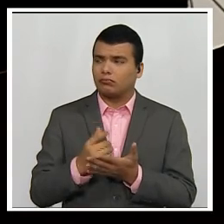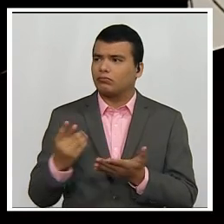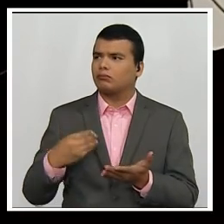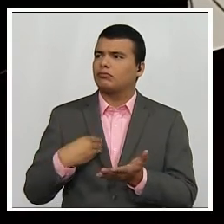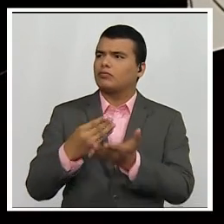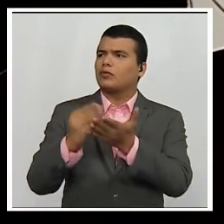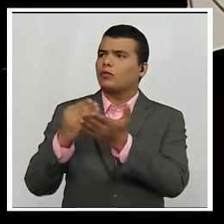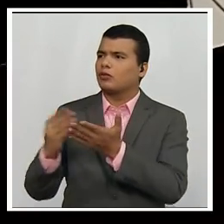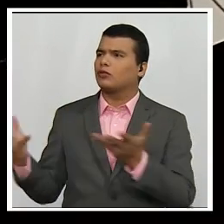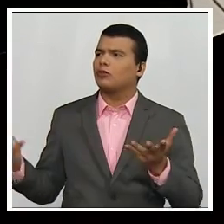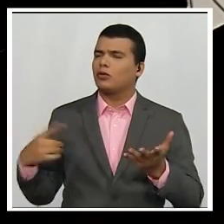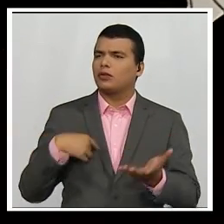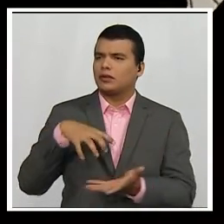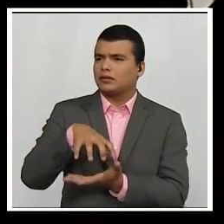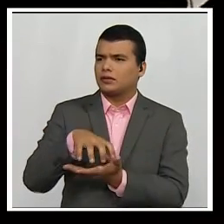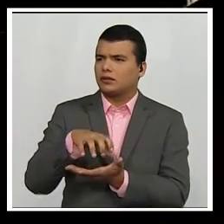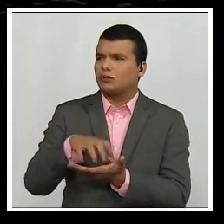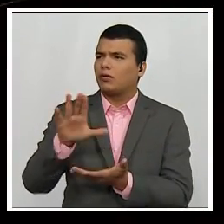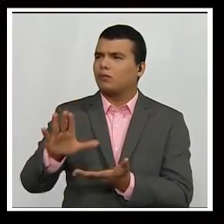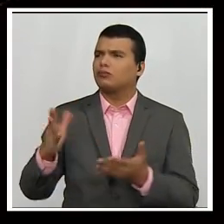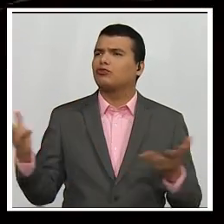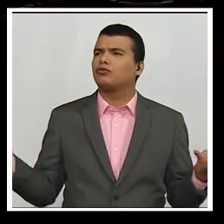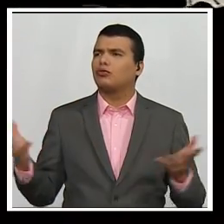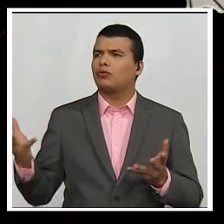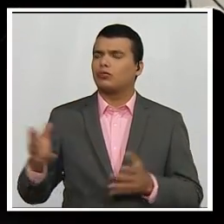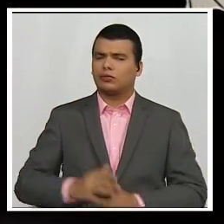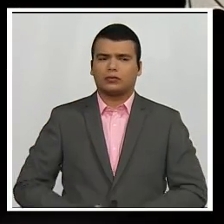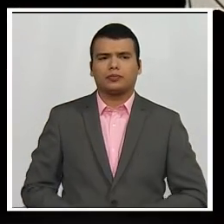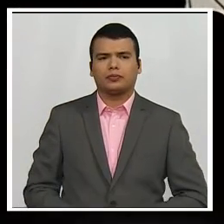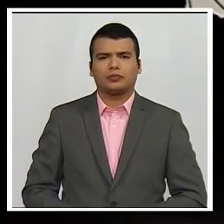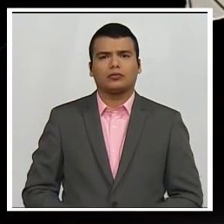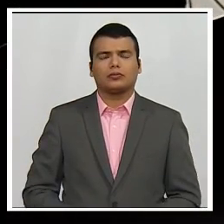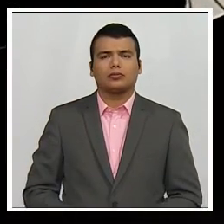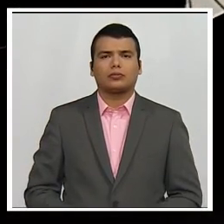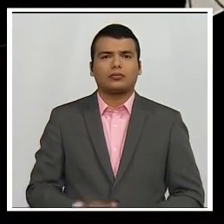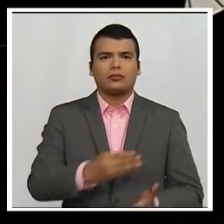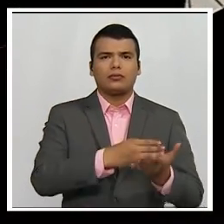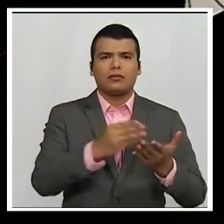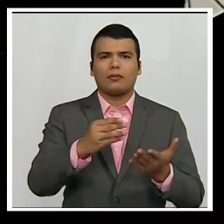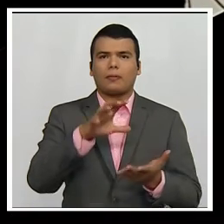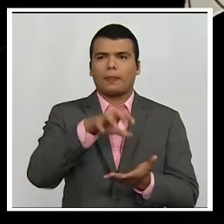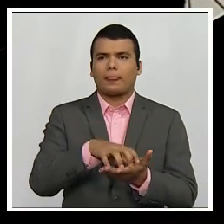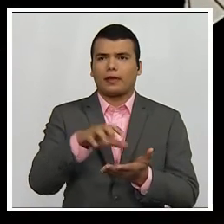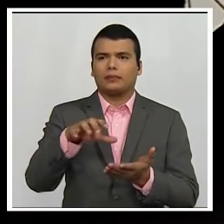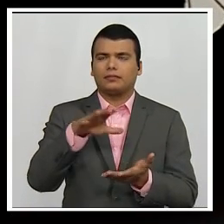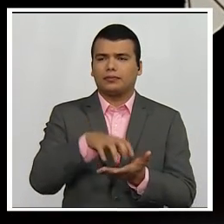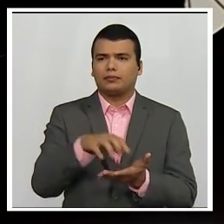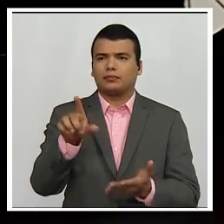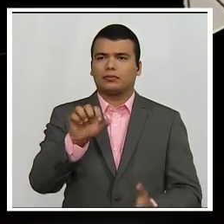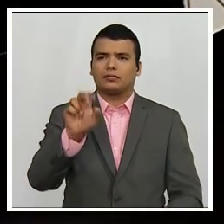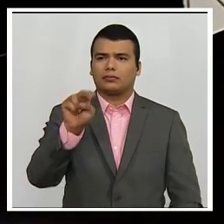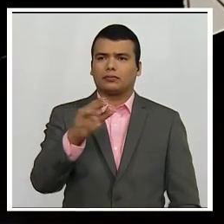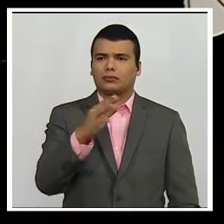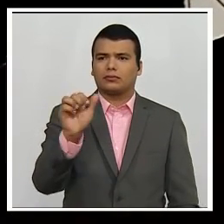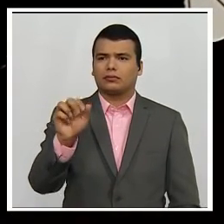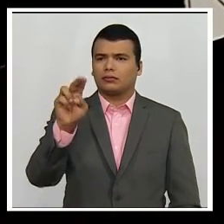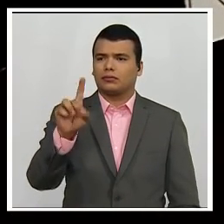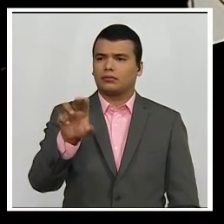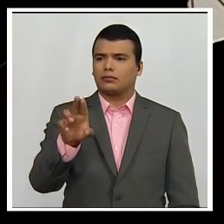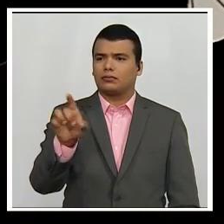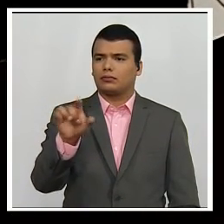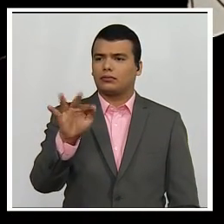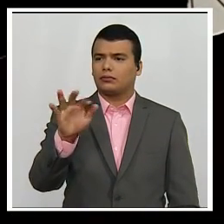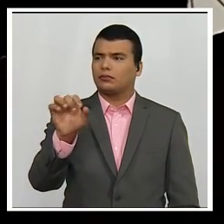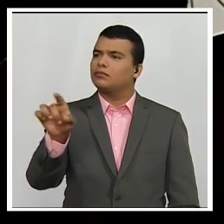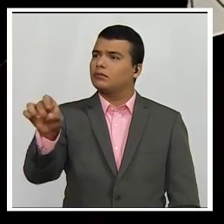compran en qué parte del centro eso pues los compran en sanandrecitos por otra pregunta yo soy robado todo